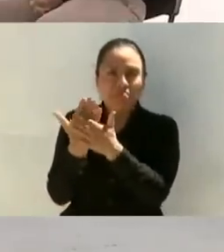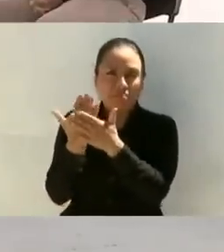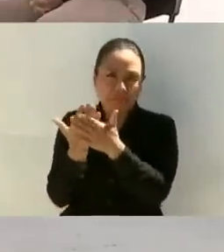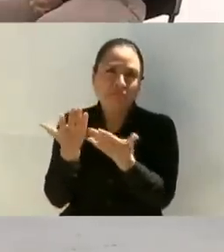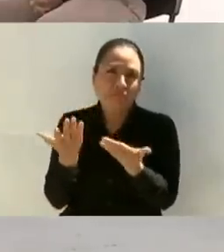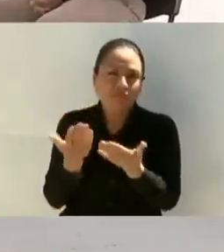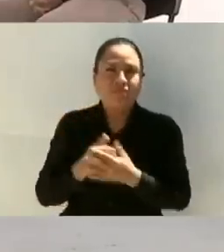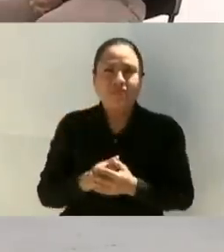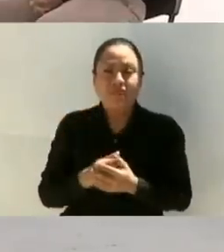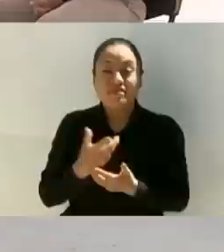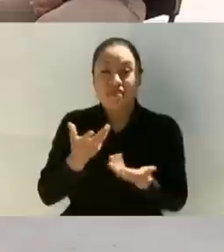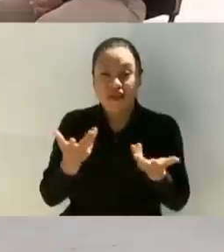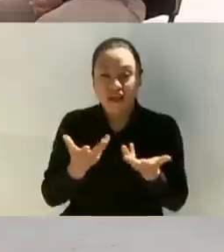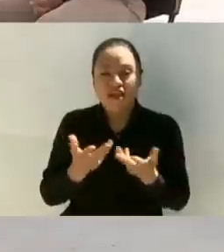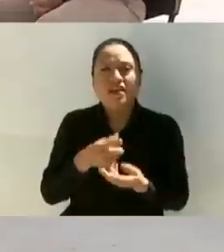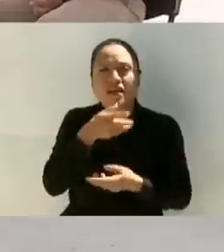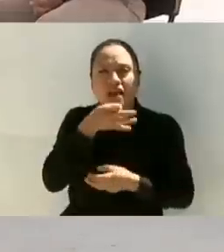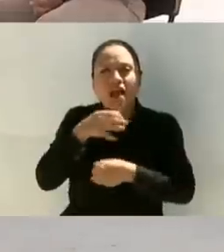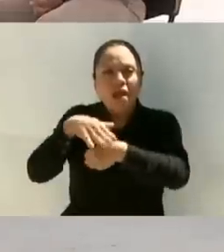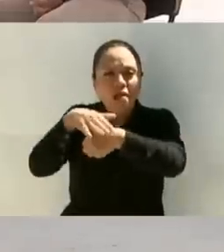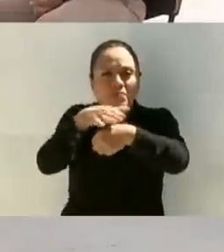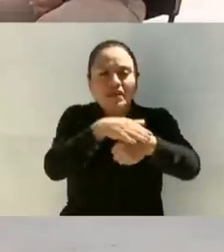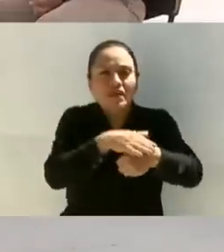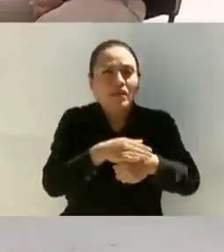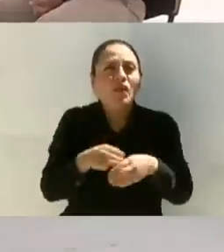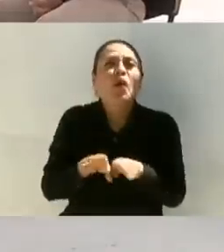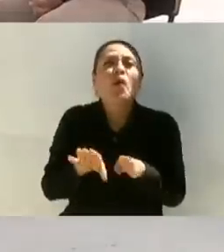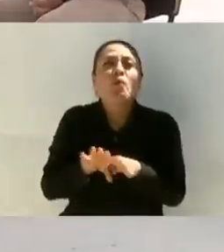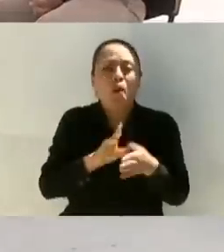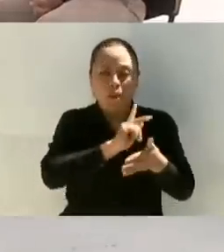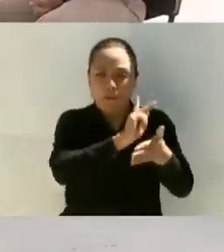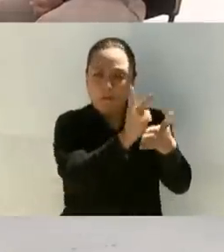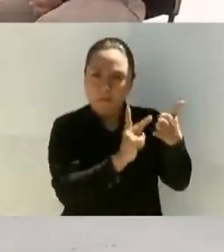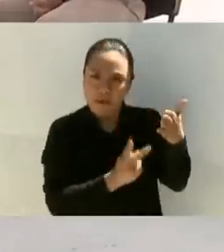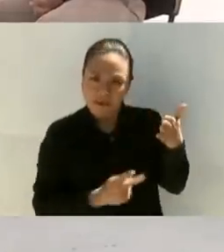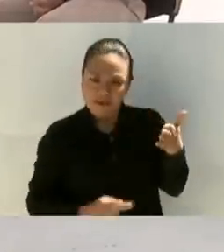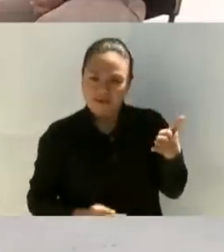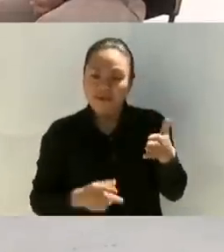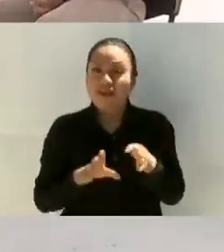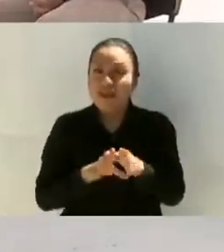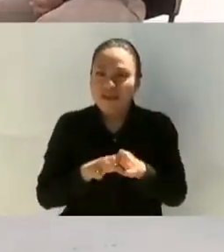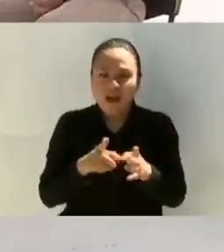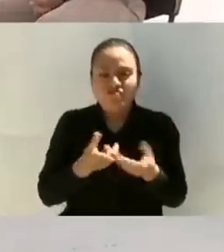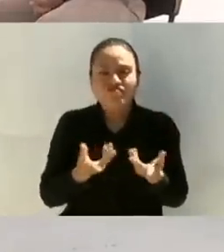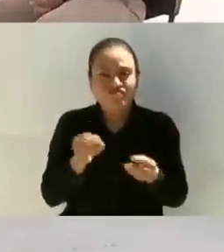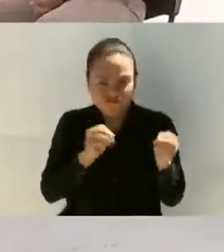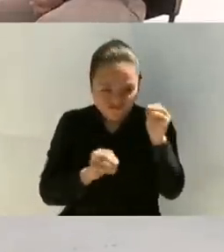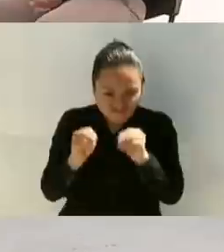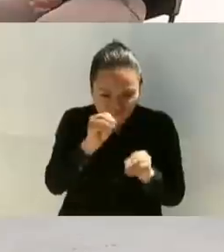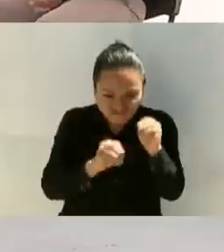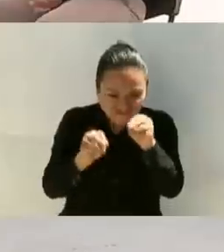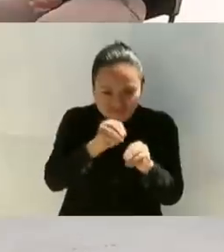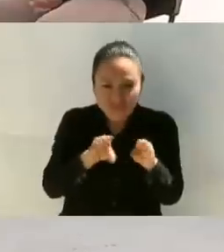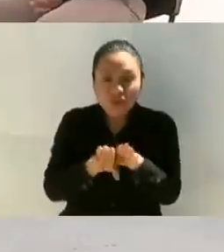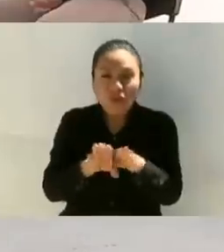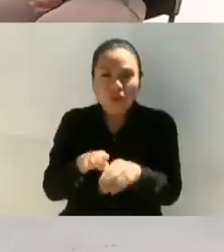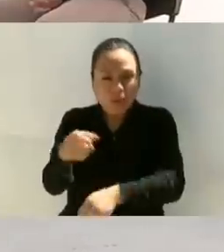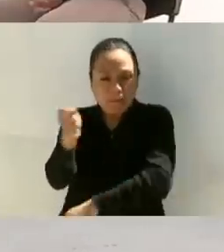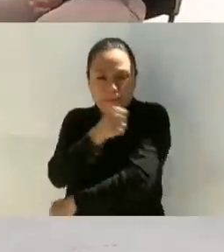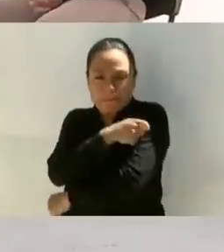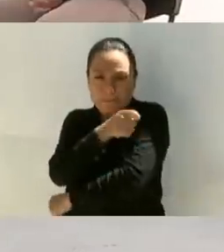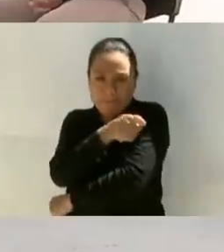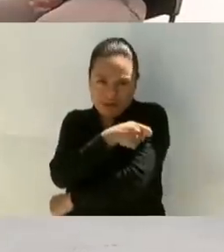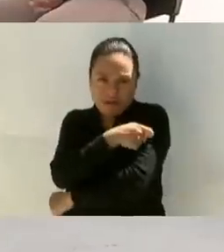y se va a informar sobre el Plan Nacional de Vacunación, pero no solo es